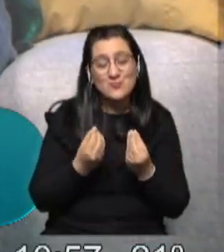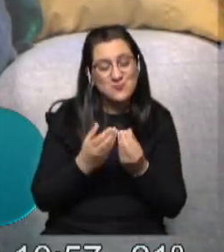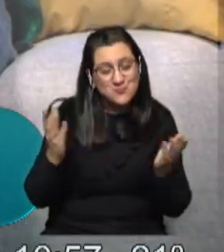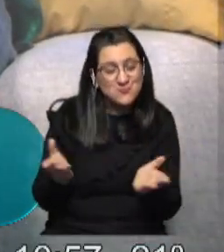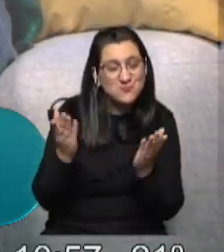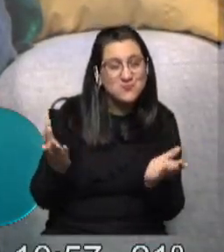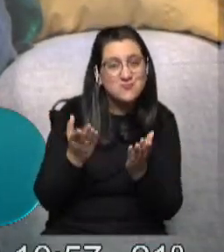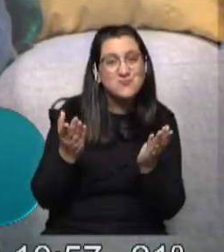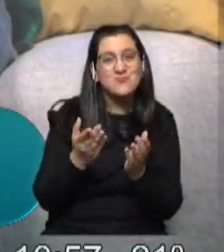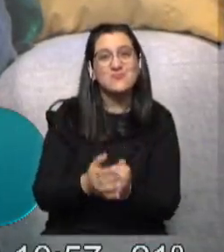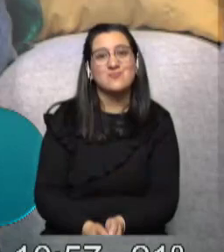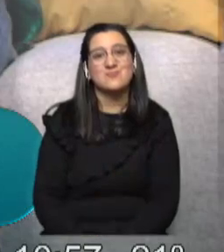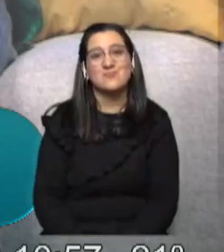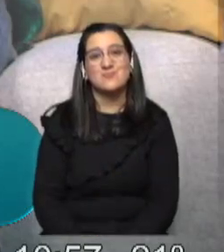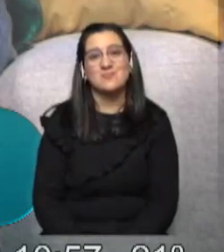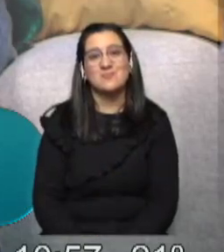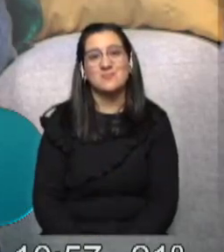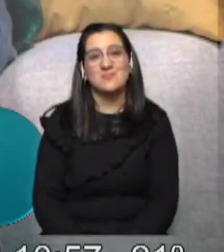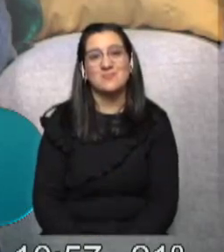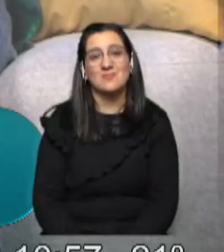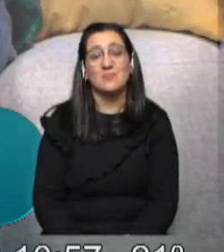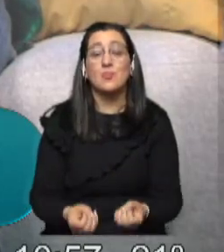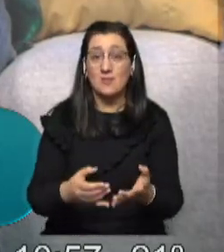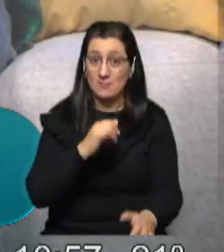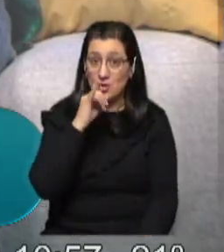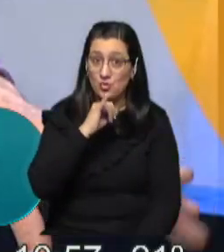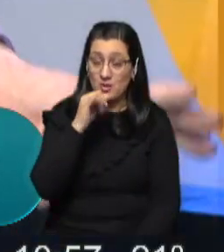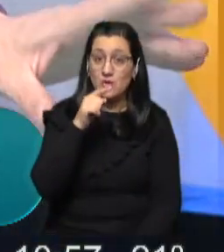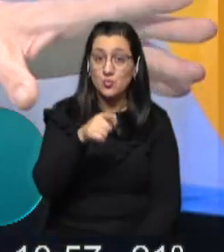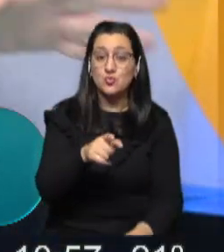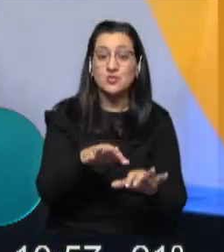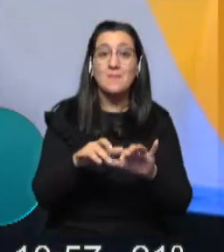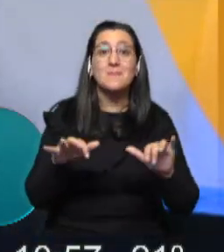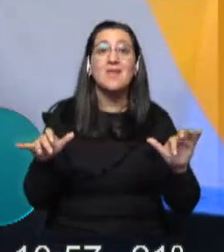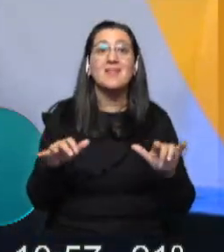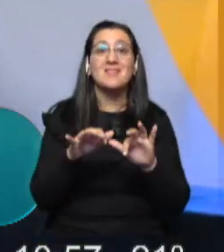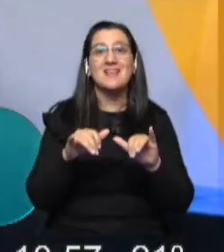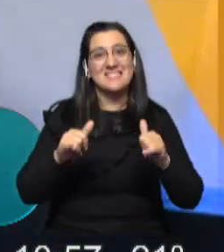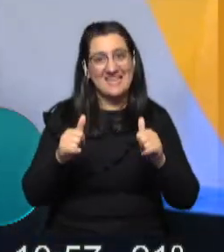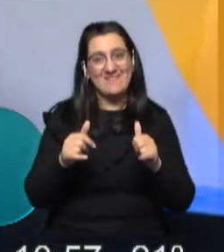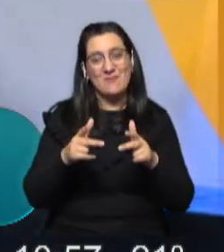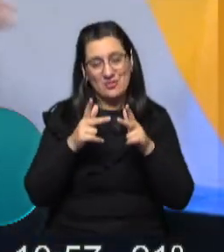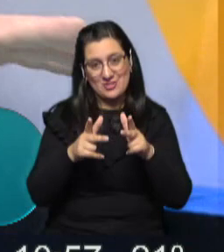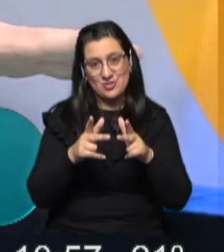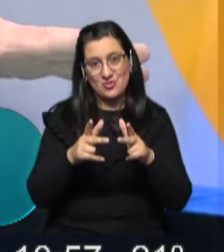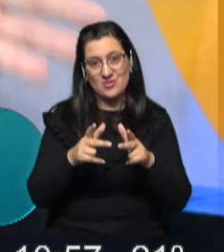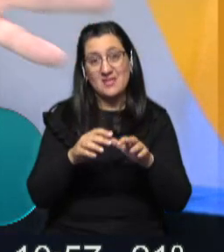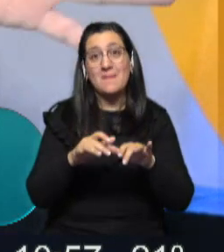no el de la otra Orilla del Plata, por ejemplo. Porque vamos a contarle que tú sos el pianista, que lo habíamos mencionado, que ya estaba acá, sí,